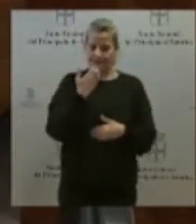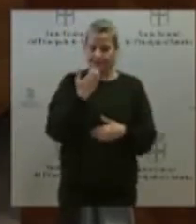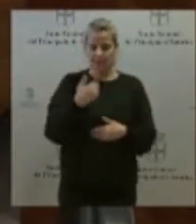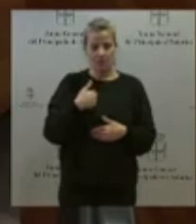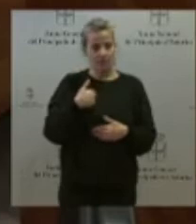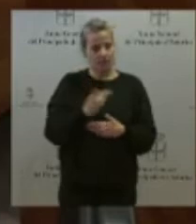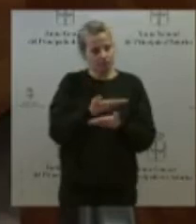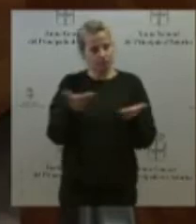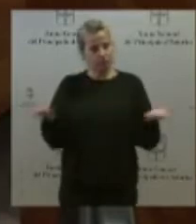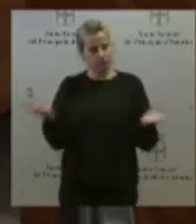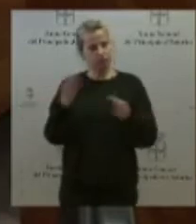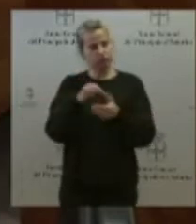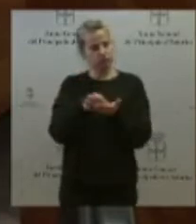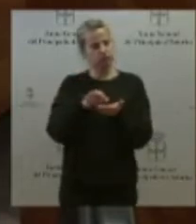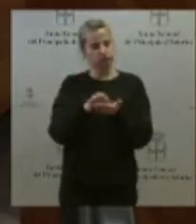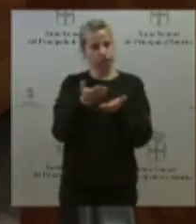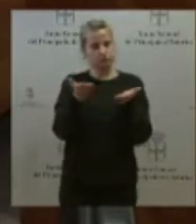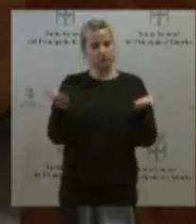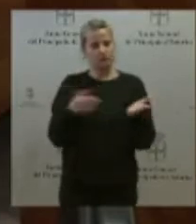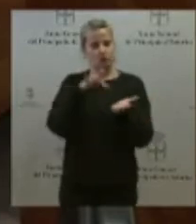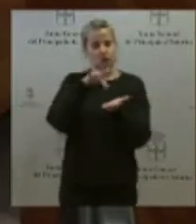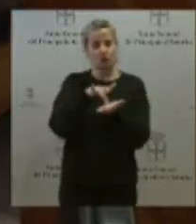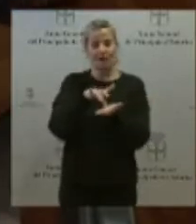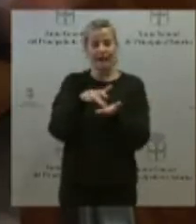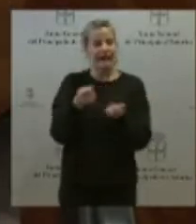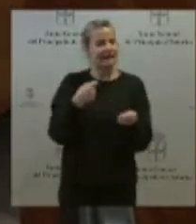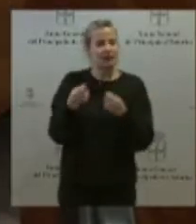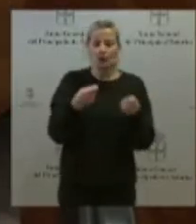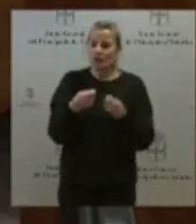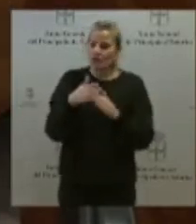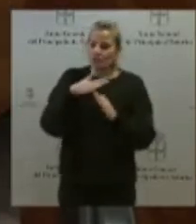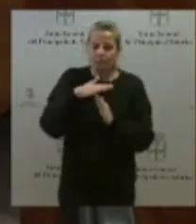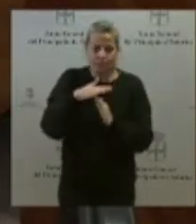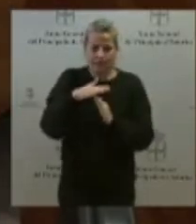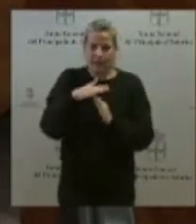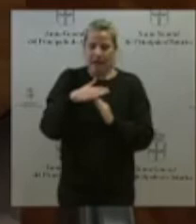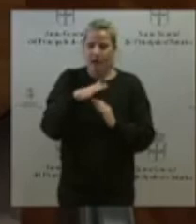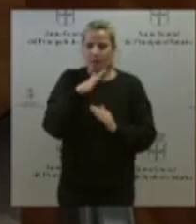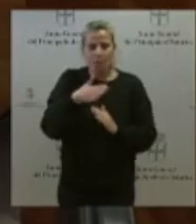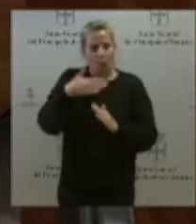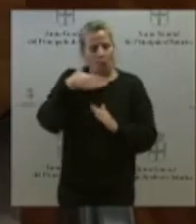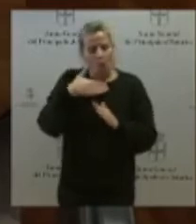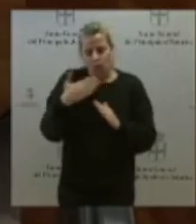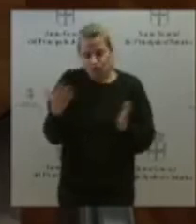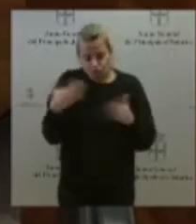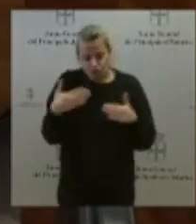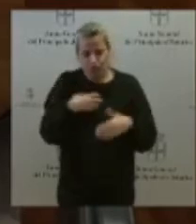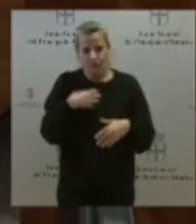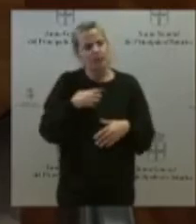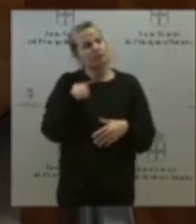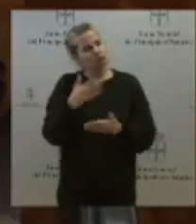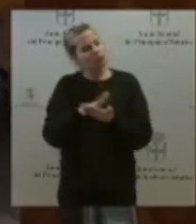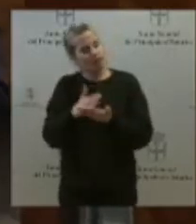atascan, intentando desatascarlas. No es la primera vez que lo hacen los gobiernos. Hace poco lo hizo la ministra de Industria, como recordarán, en las movilizaciones de Cádiz, y